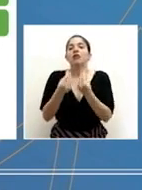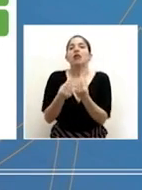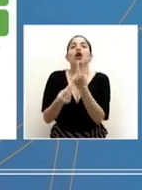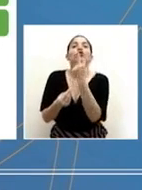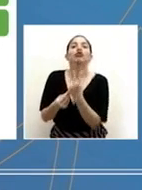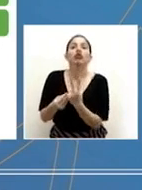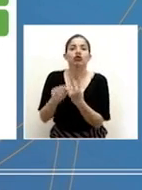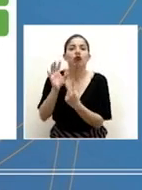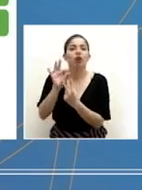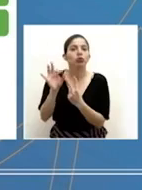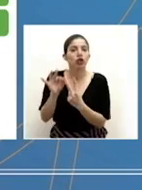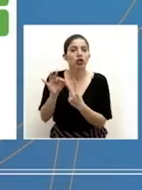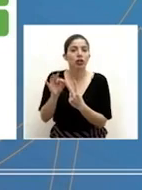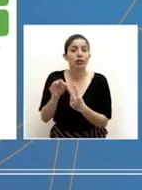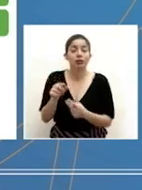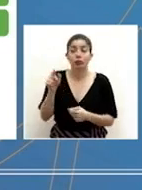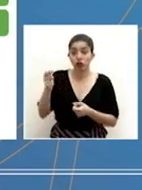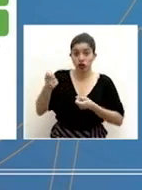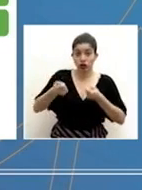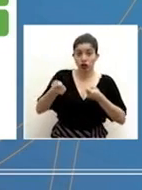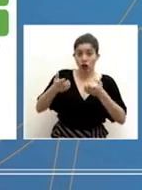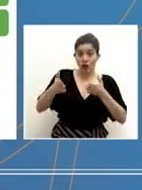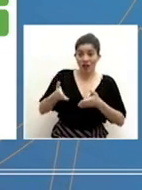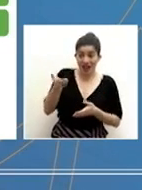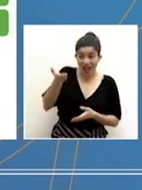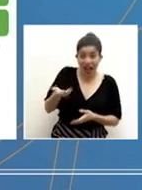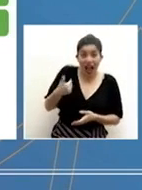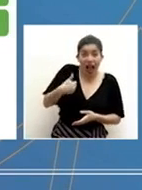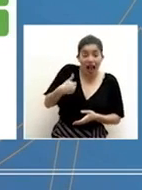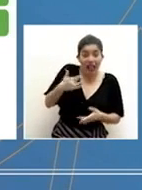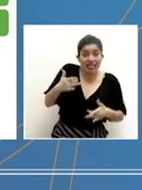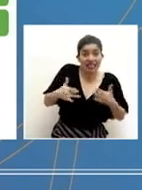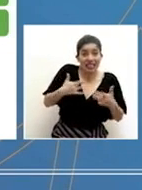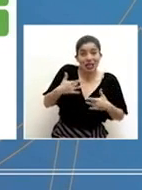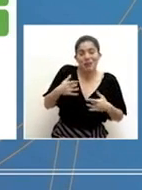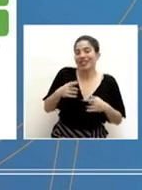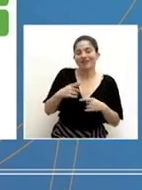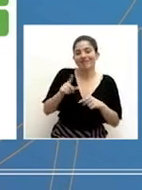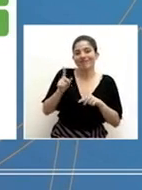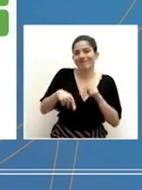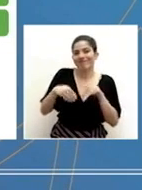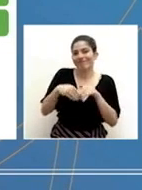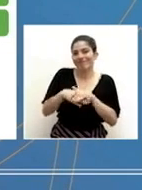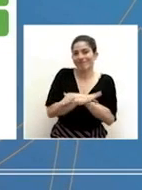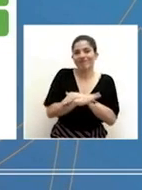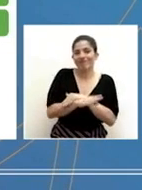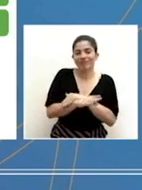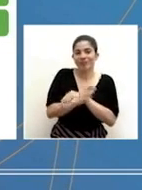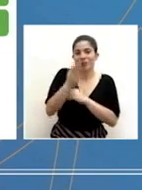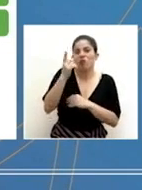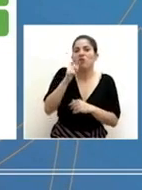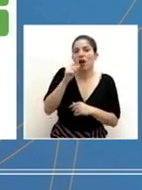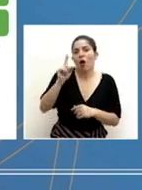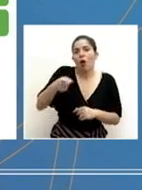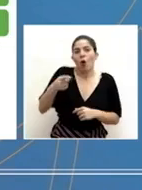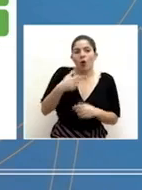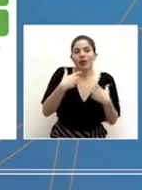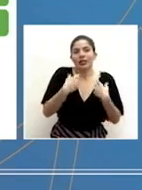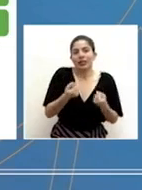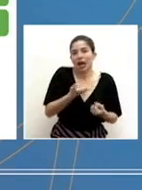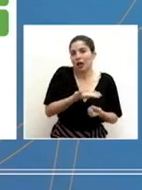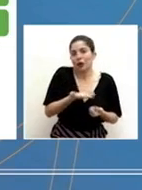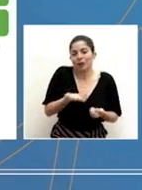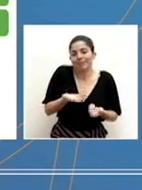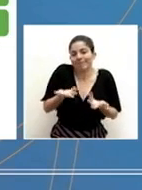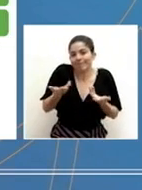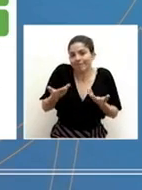2 escenarios. Si el transportista es sintomático, no puede ingresar, esto por orden de las autoridades de salud y